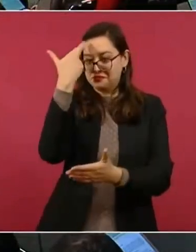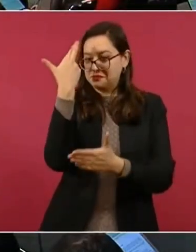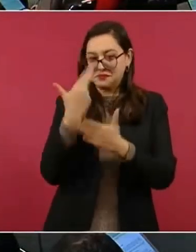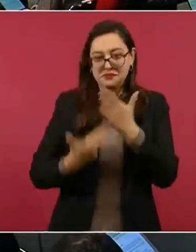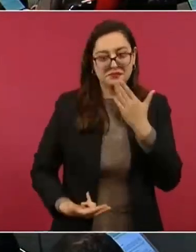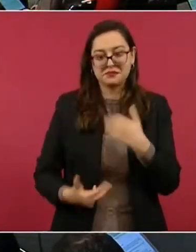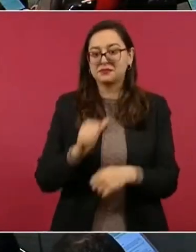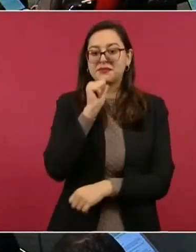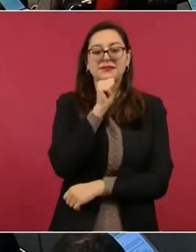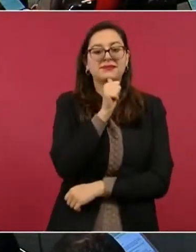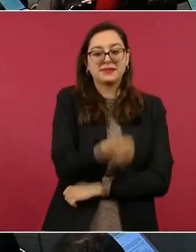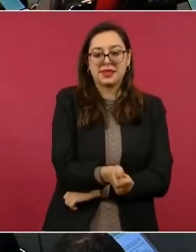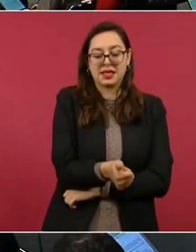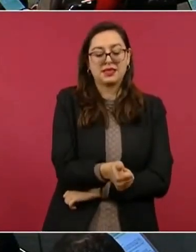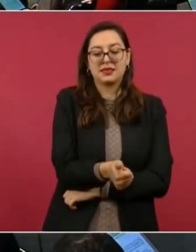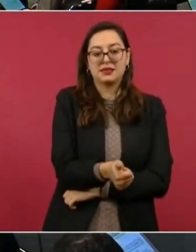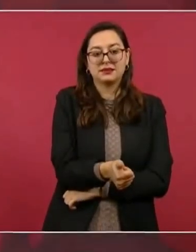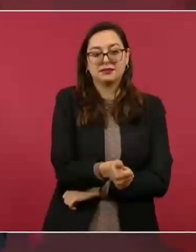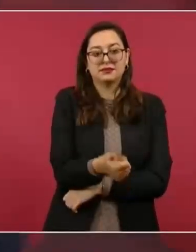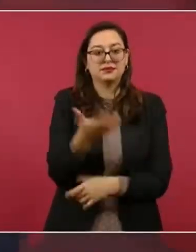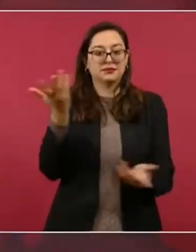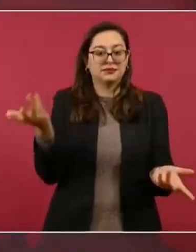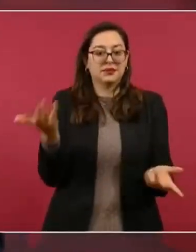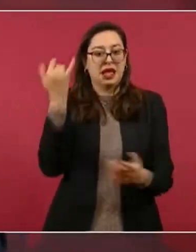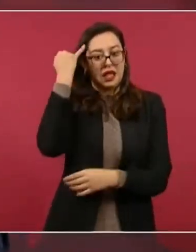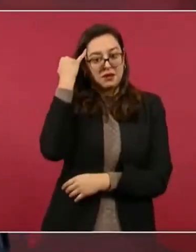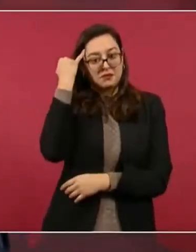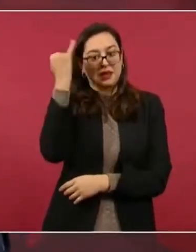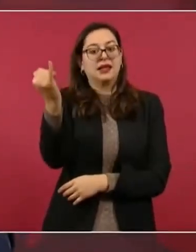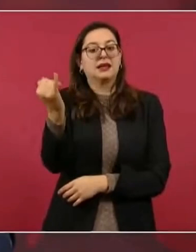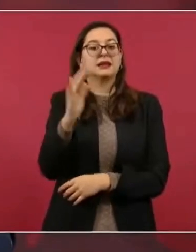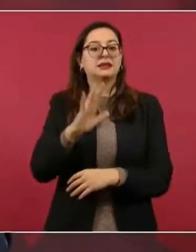No permitimos. O sea, imagínense,